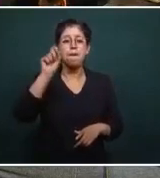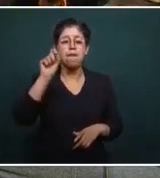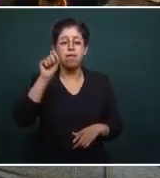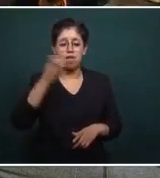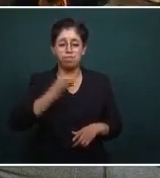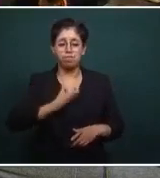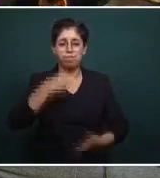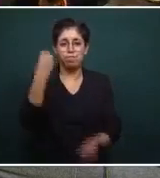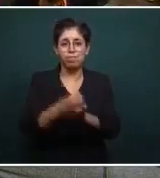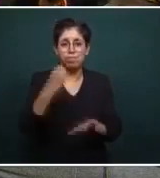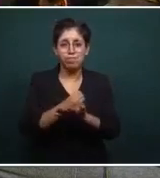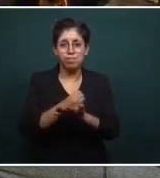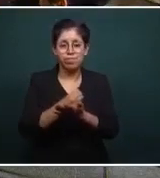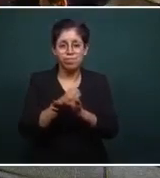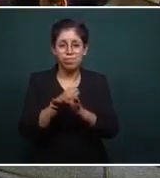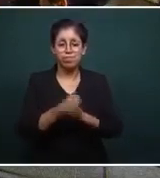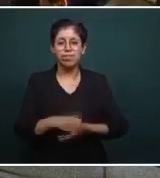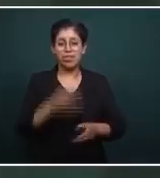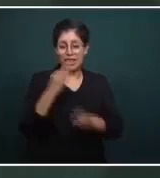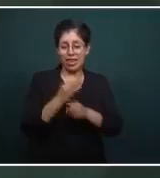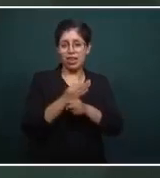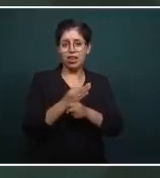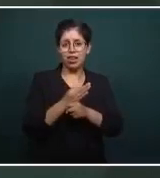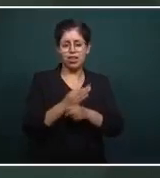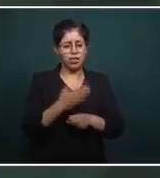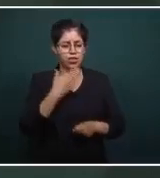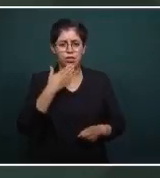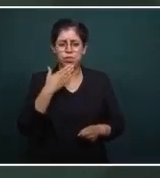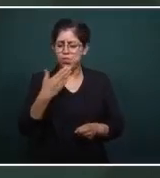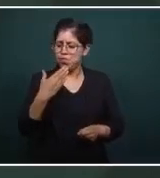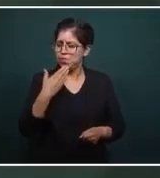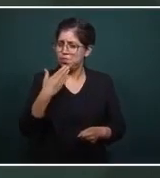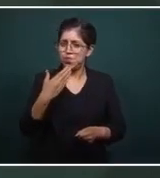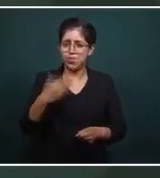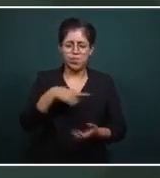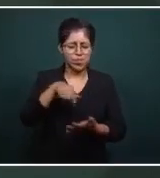ahora, muy buen lugar,